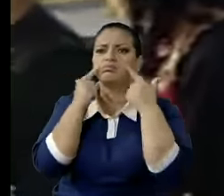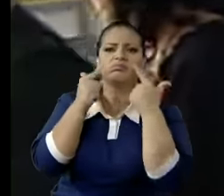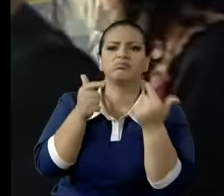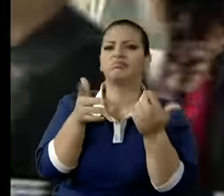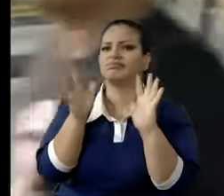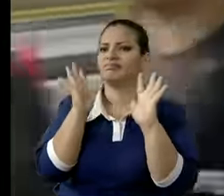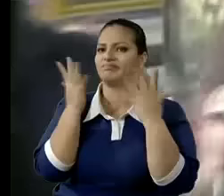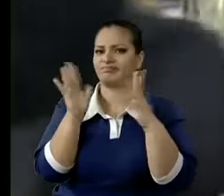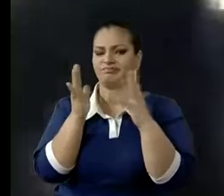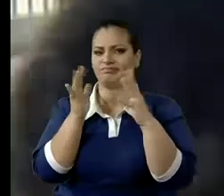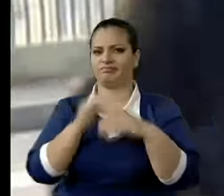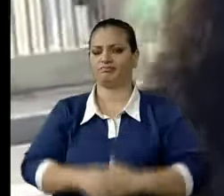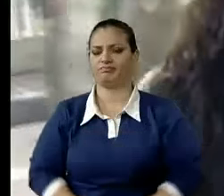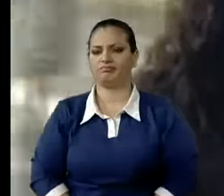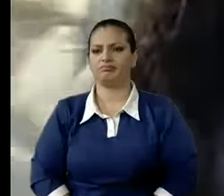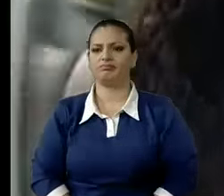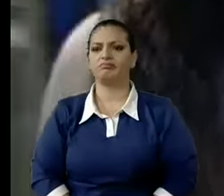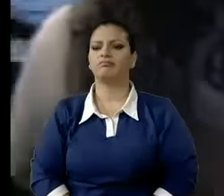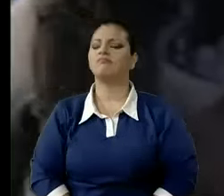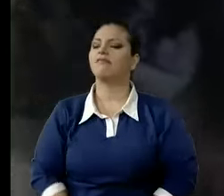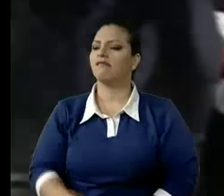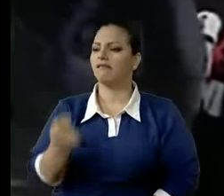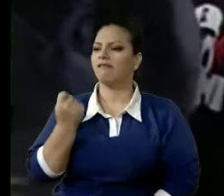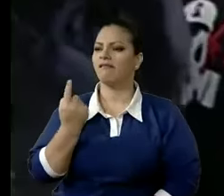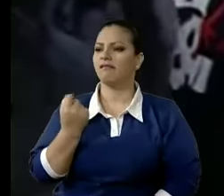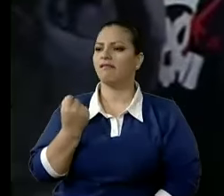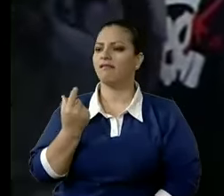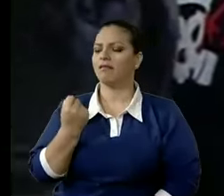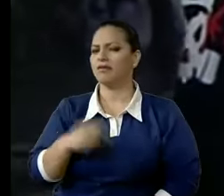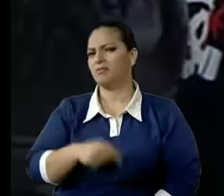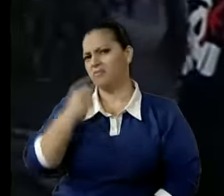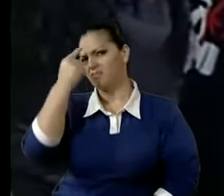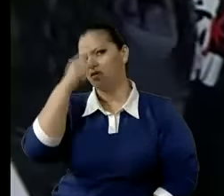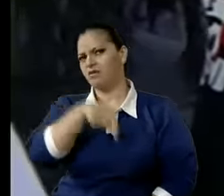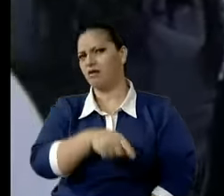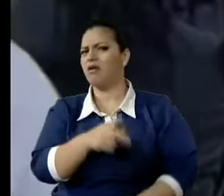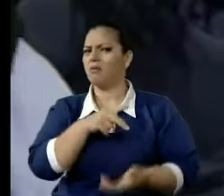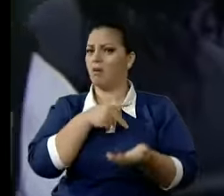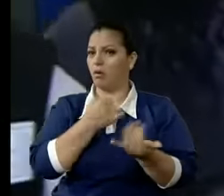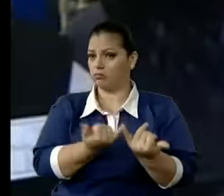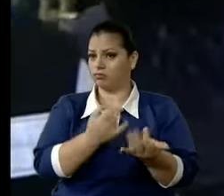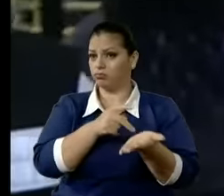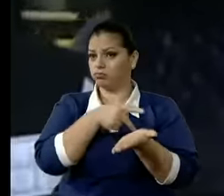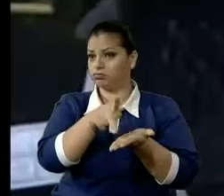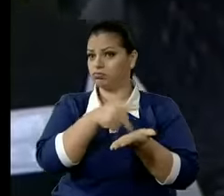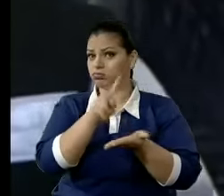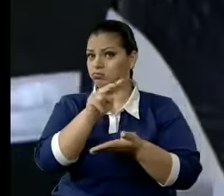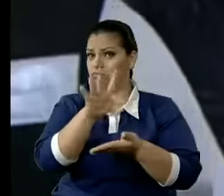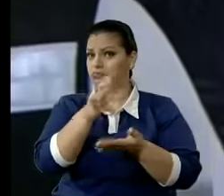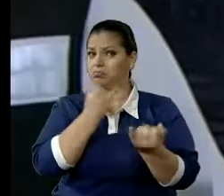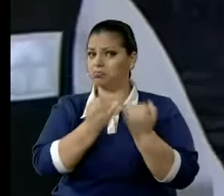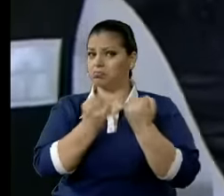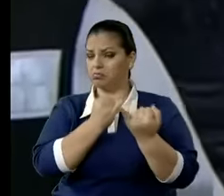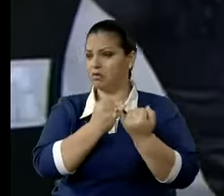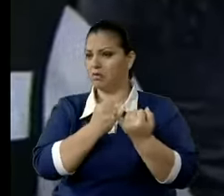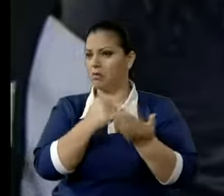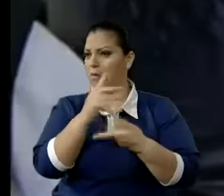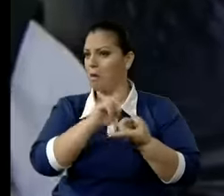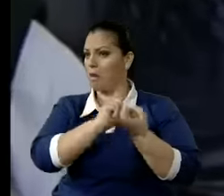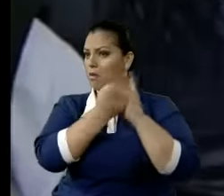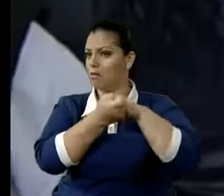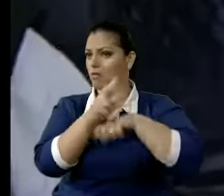ciudad. Ese es. Para que justifique el alza del pasaje, usted opina que deben de haber más unidades. Muchas gracias, caballero. Amigo, buenos días. ¿Qué